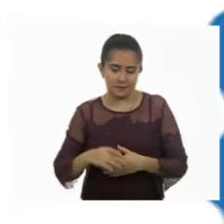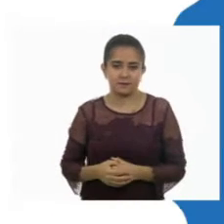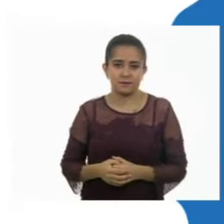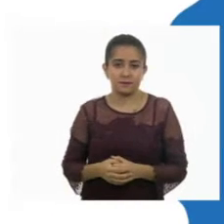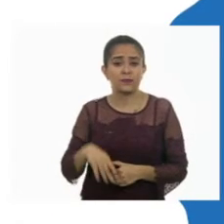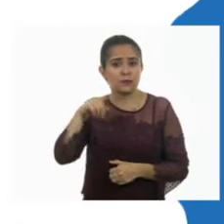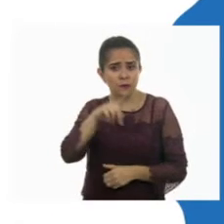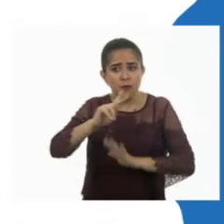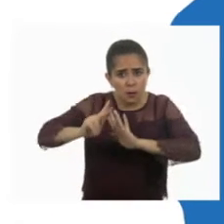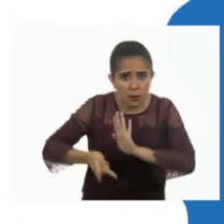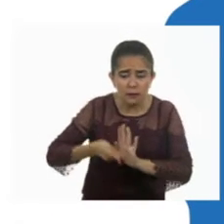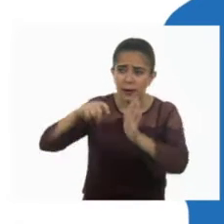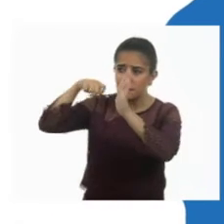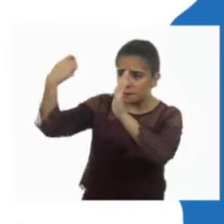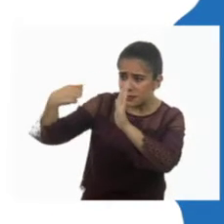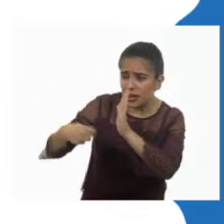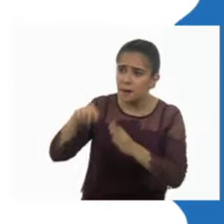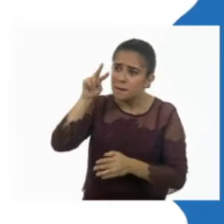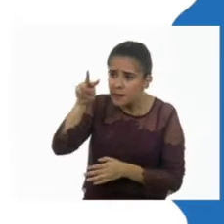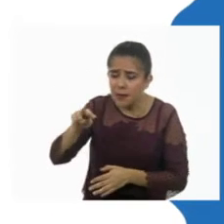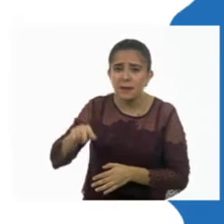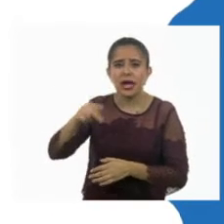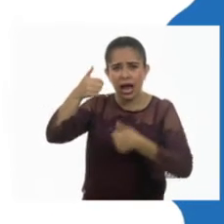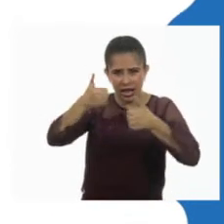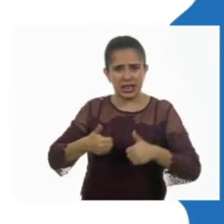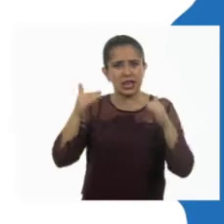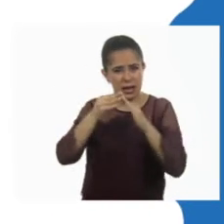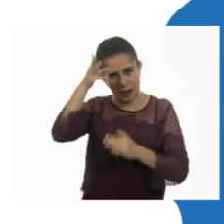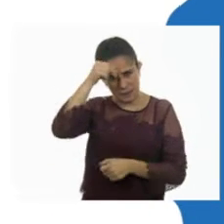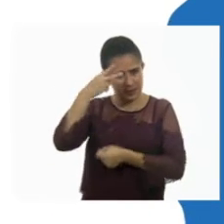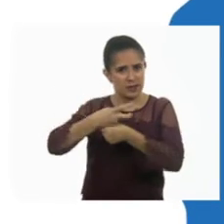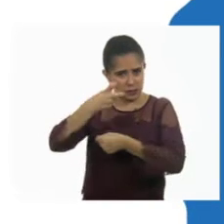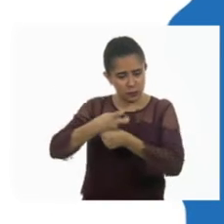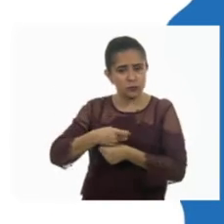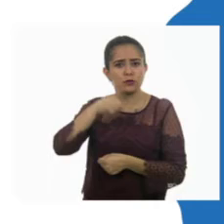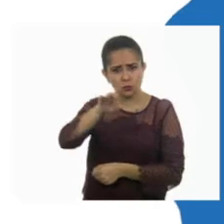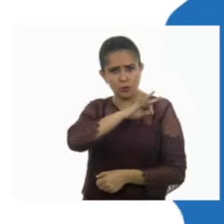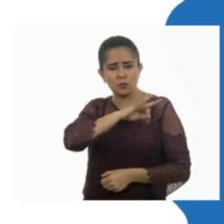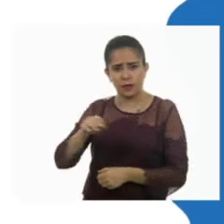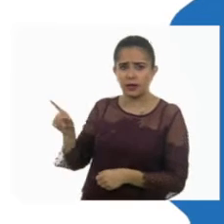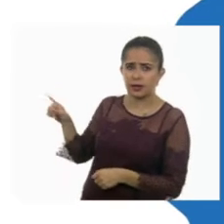Si quieres volver a ver los programas de Aprende en Casa 2, los puedes encontrar en la